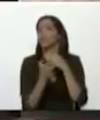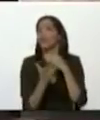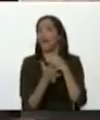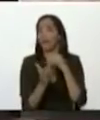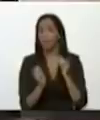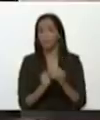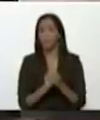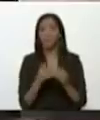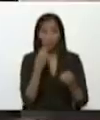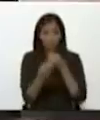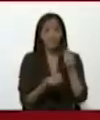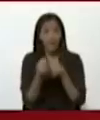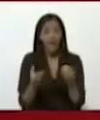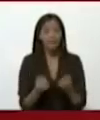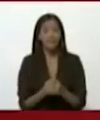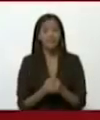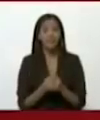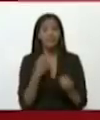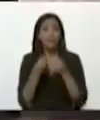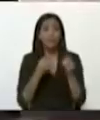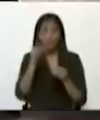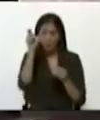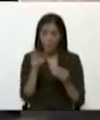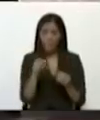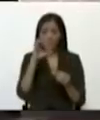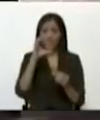lo que hacen. Eso es lo que hicieron con Christopher.